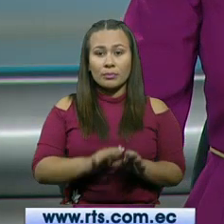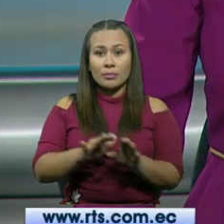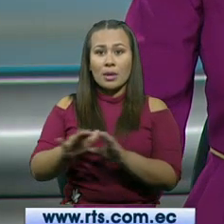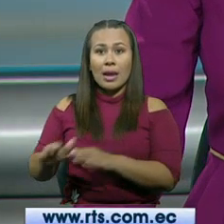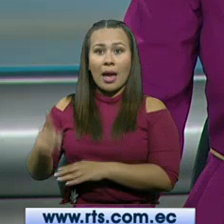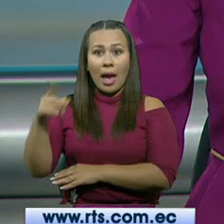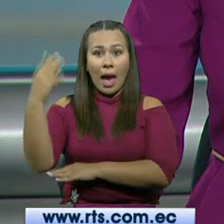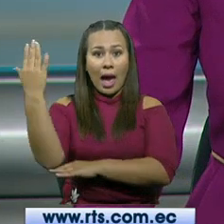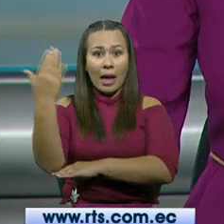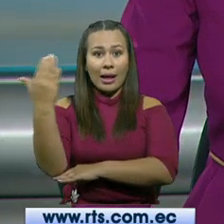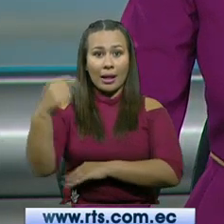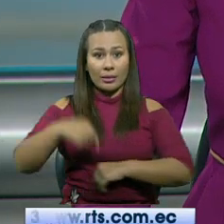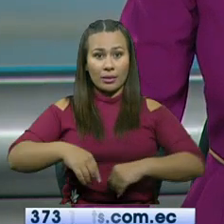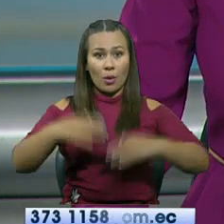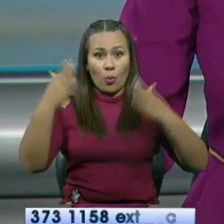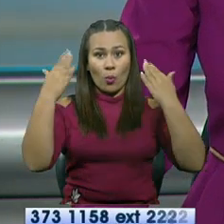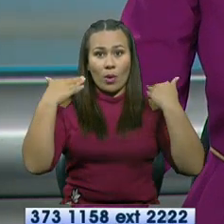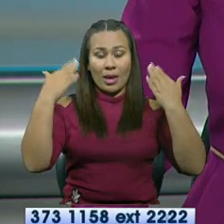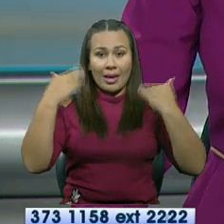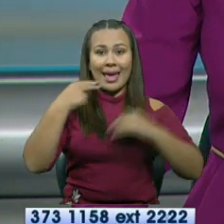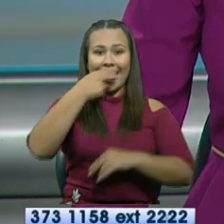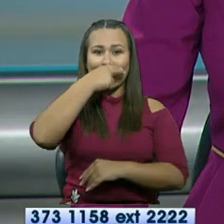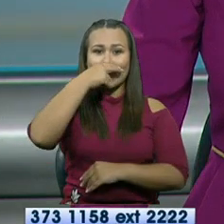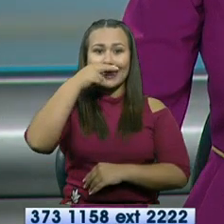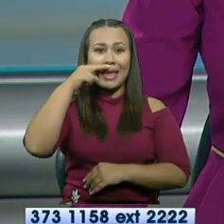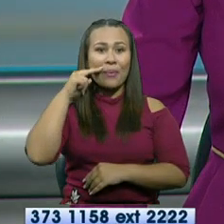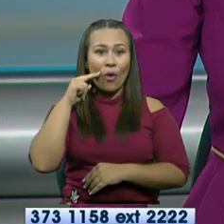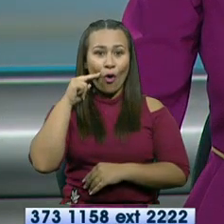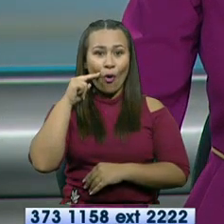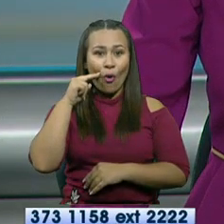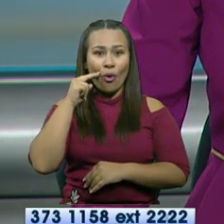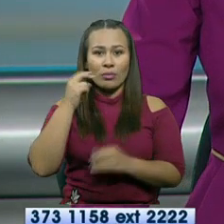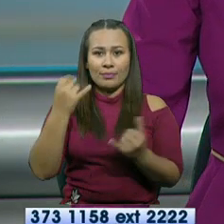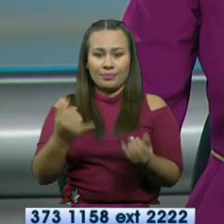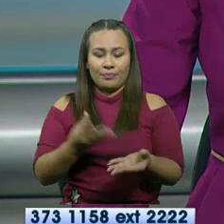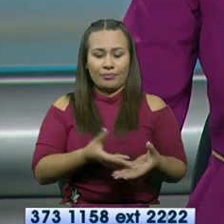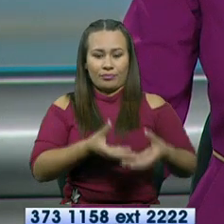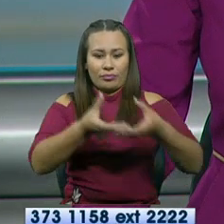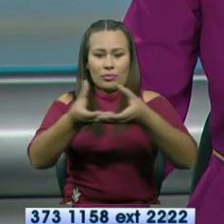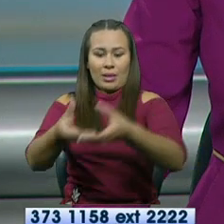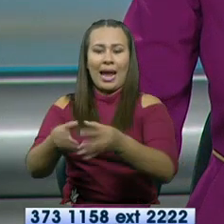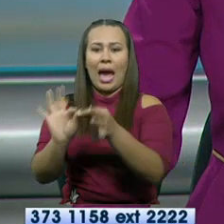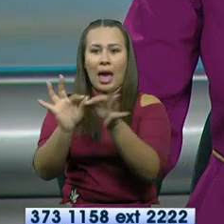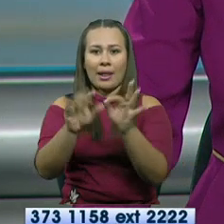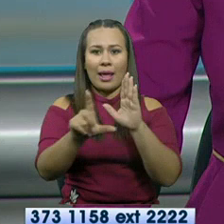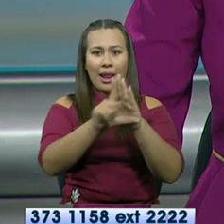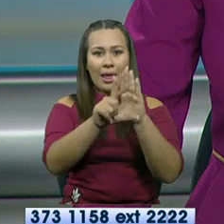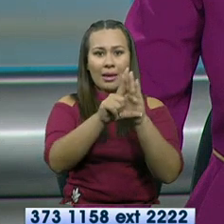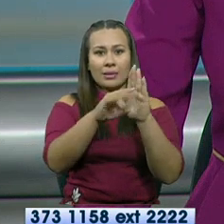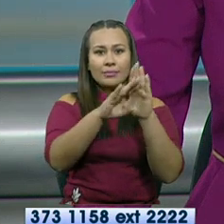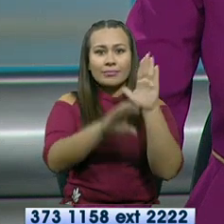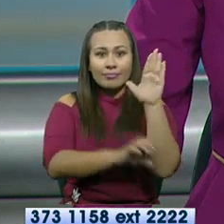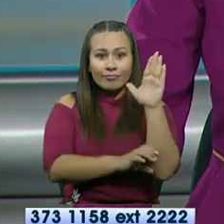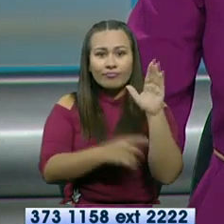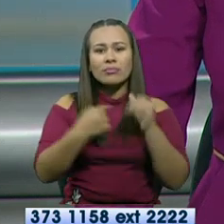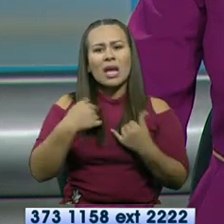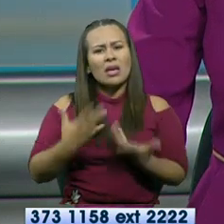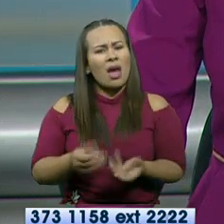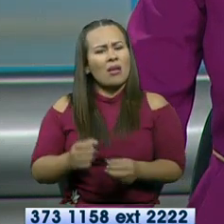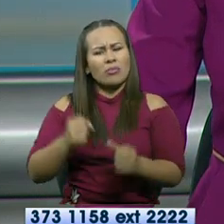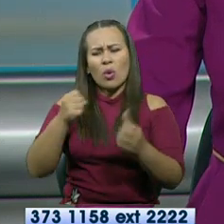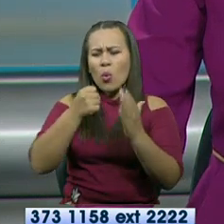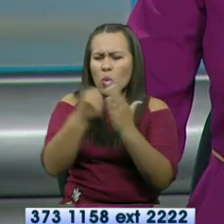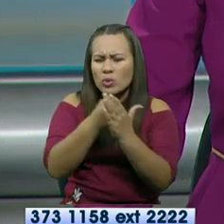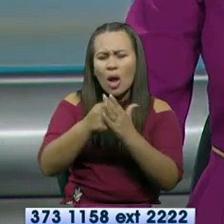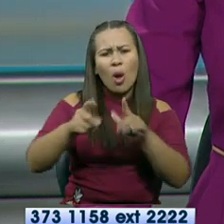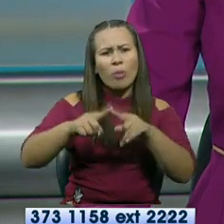El alcalde de Guayaquil, Jaime Nebot, entregó en la Asamblea un proyecto de reforma del Código Integral Penal que busca combatir la inseguridad en